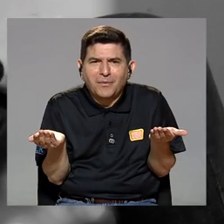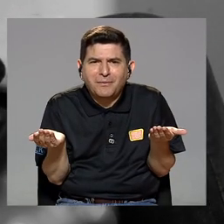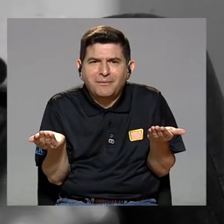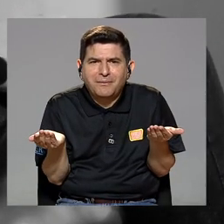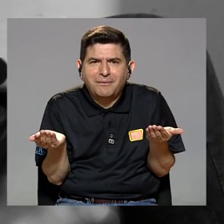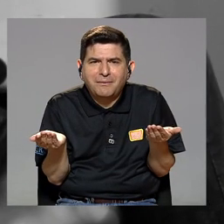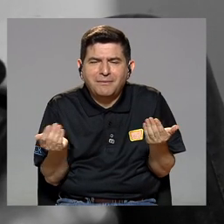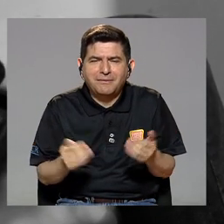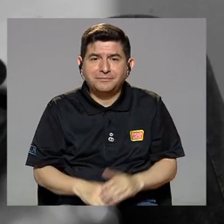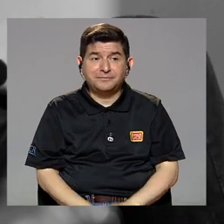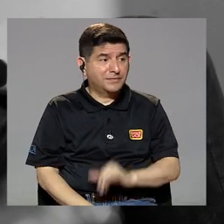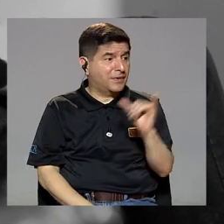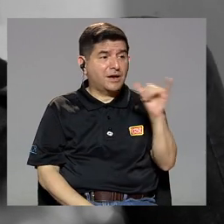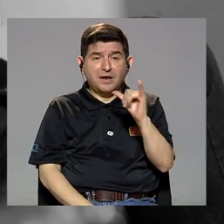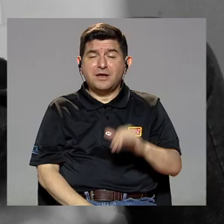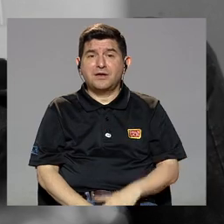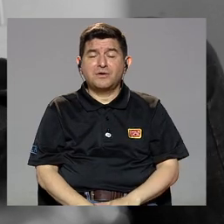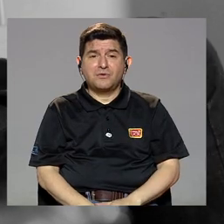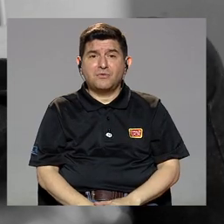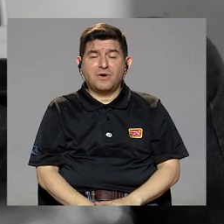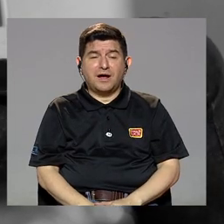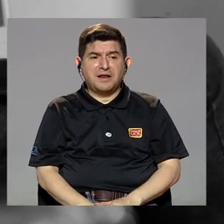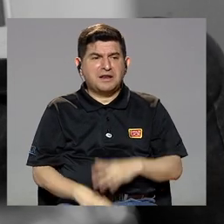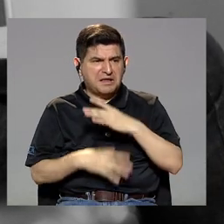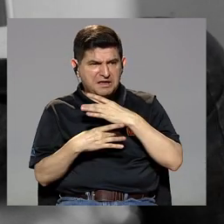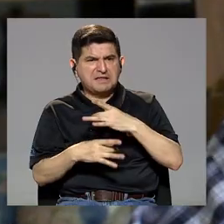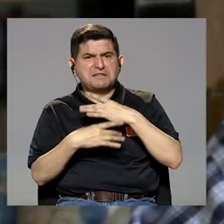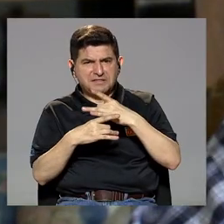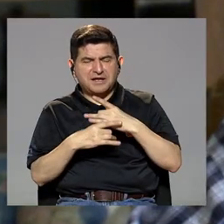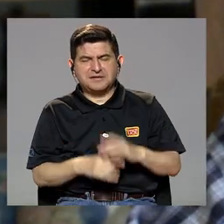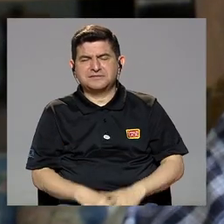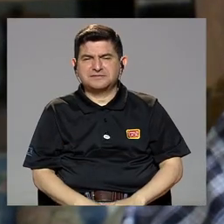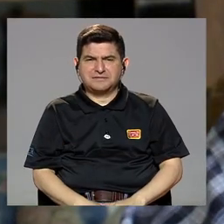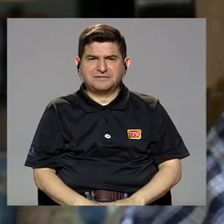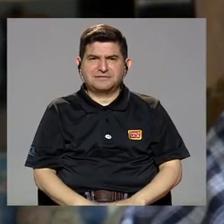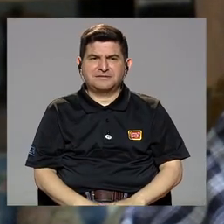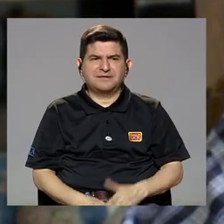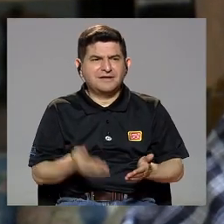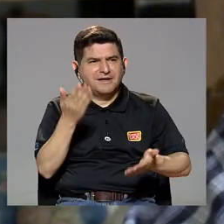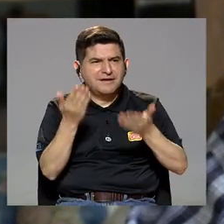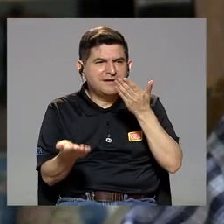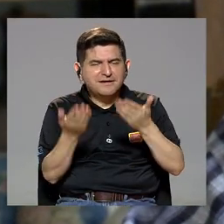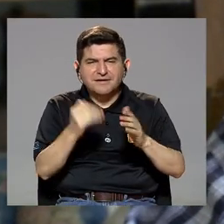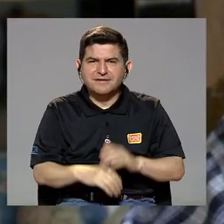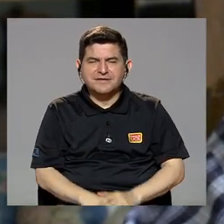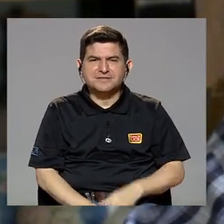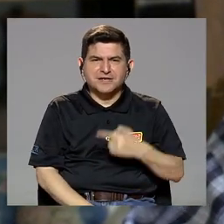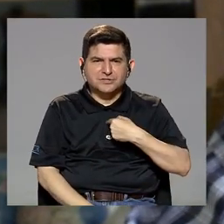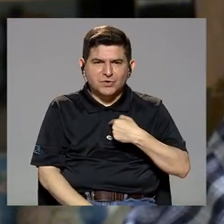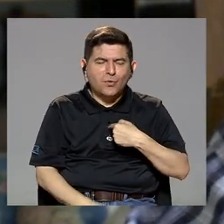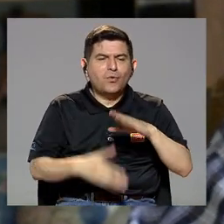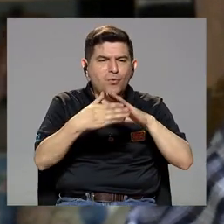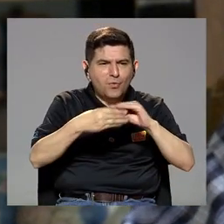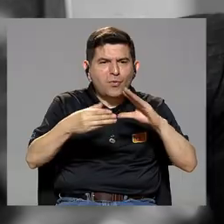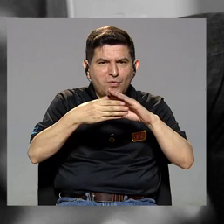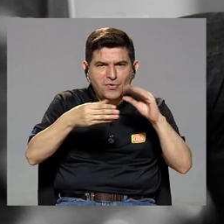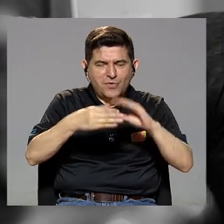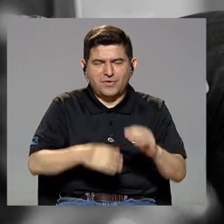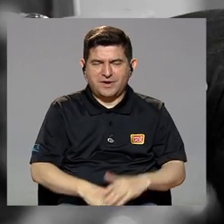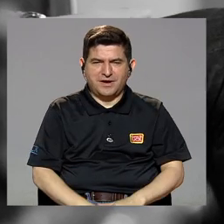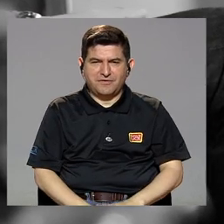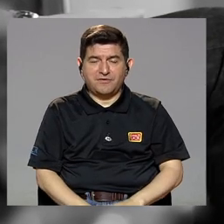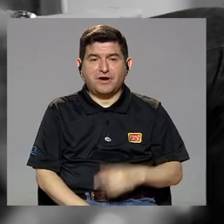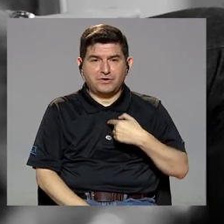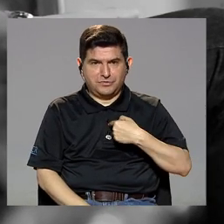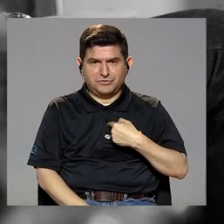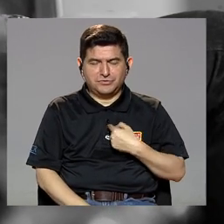igual que nos vamos de la radio era muy interesante porque de ahí había uno lo narraba digamos yo como el vago la luna